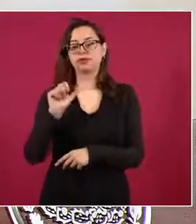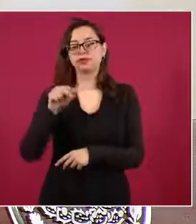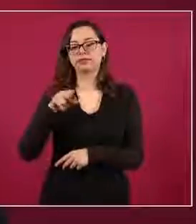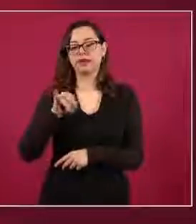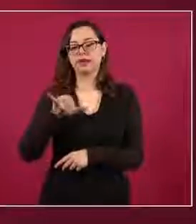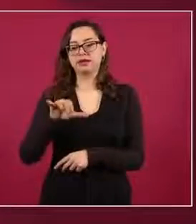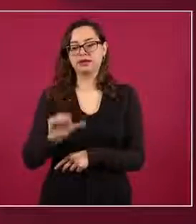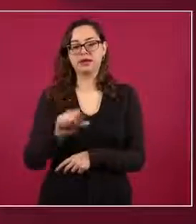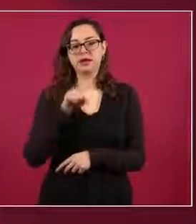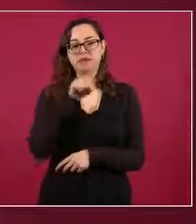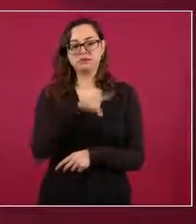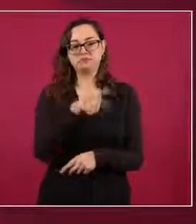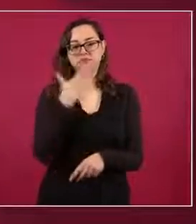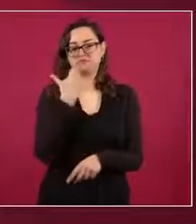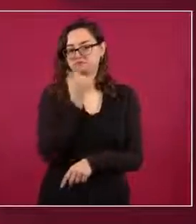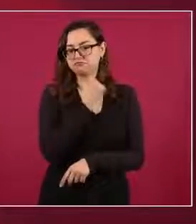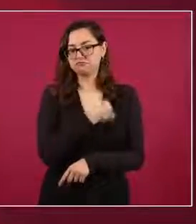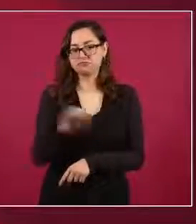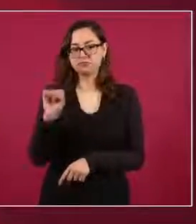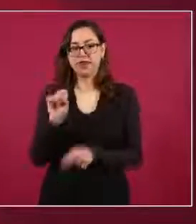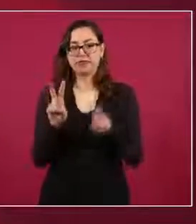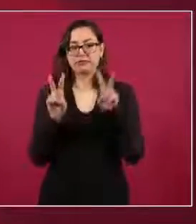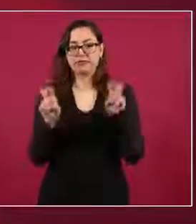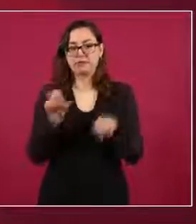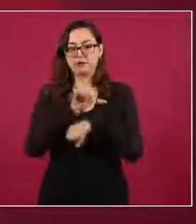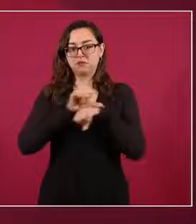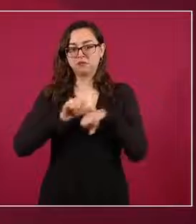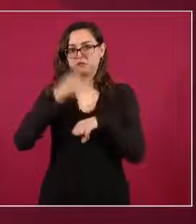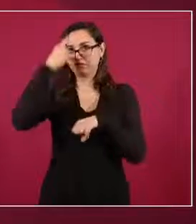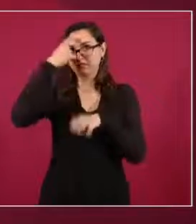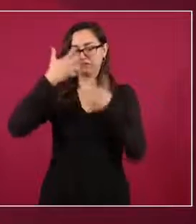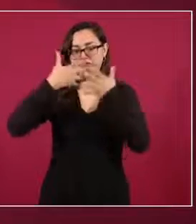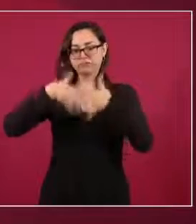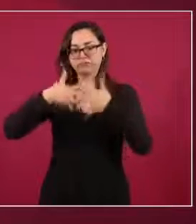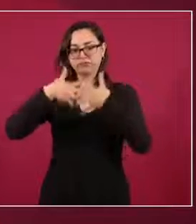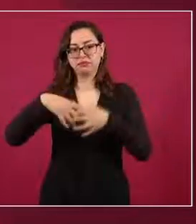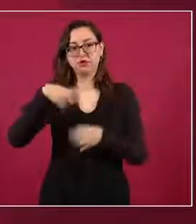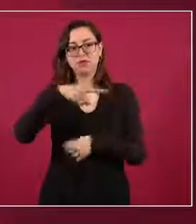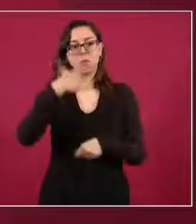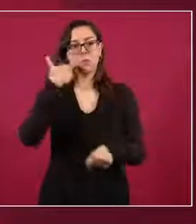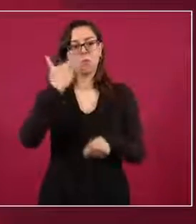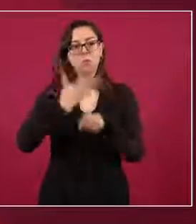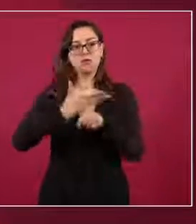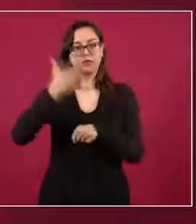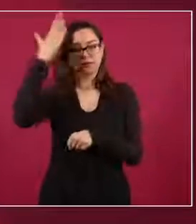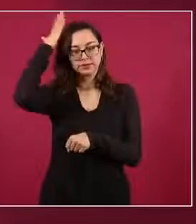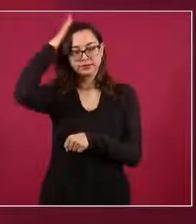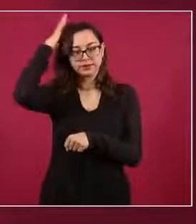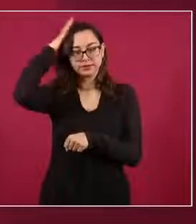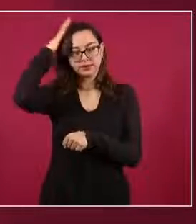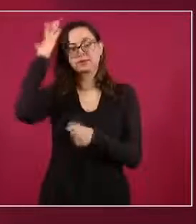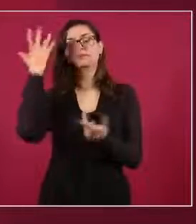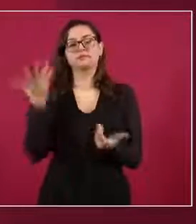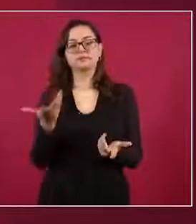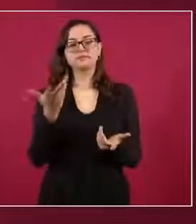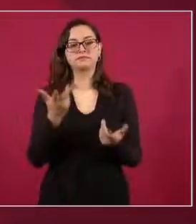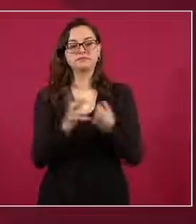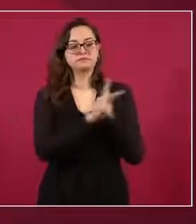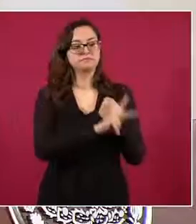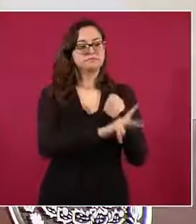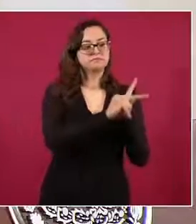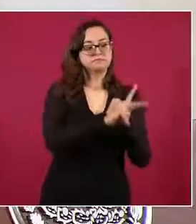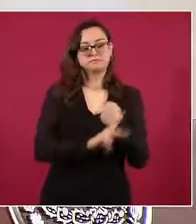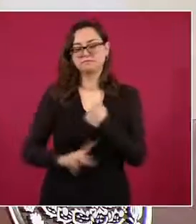extraordinaria neurocirujana que comanda este equipo y esta relación entre dos